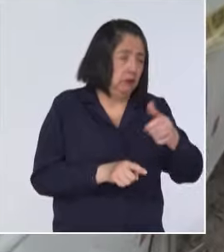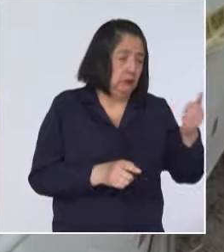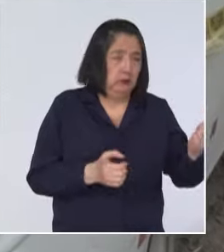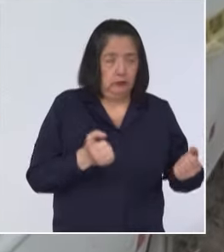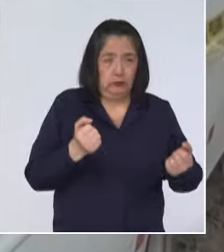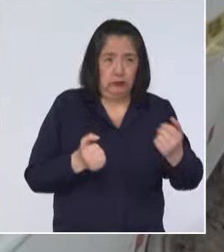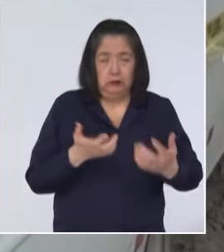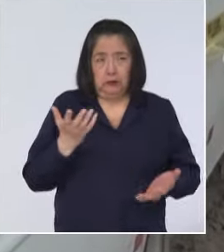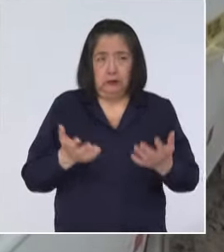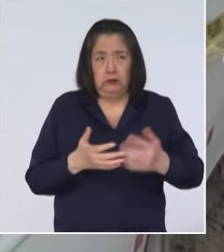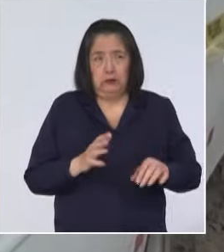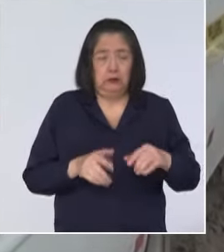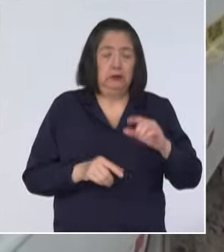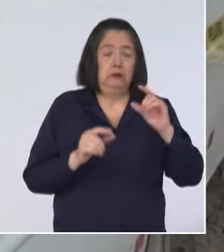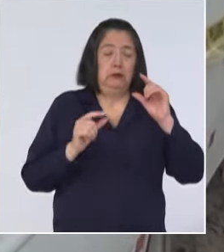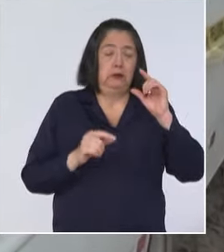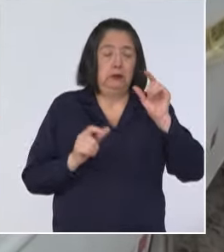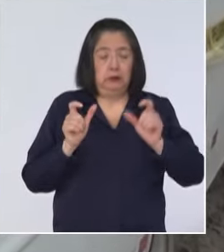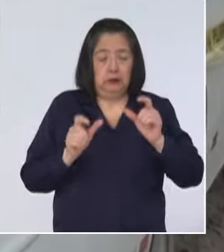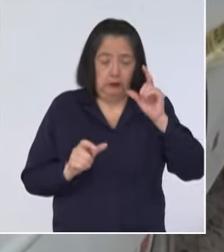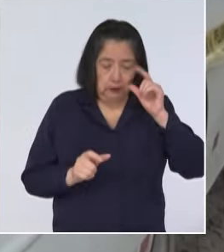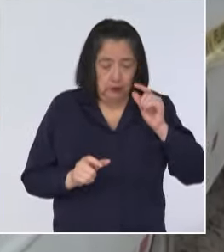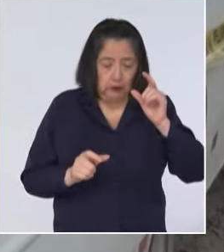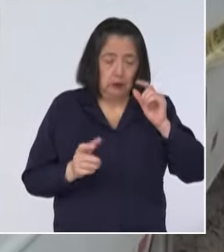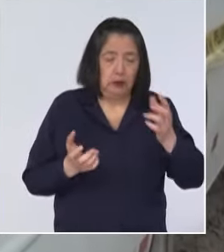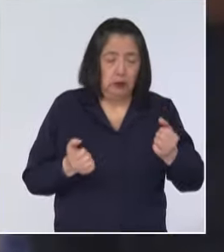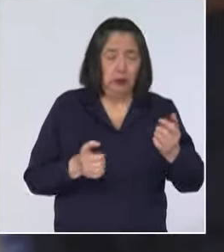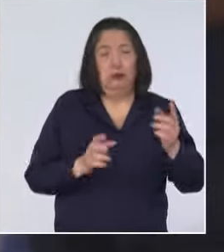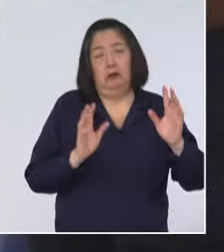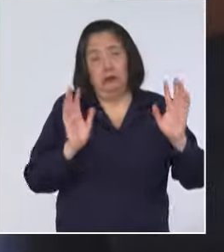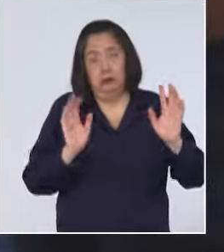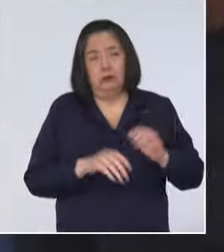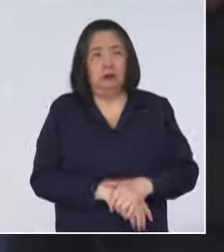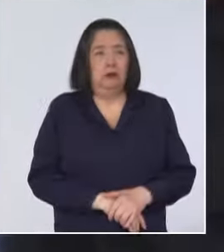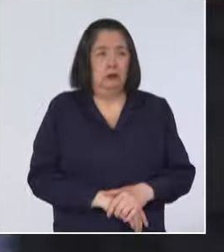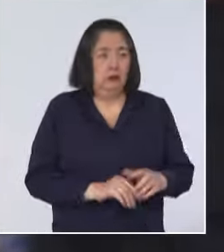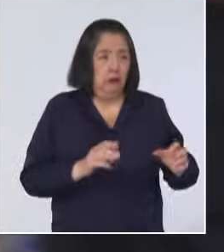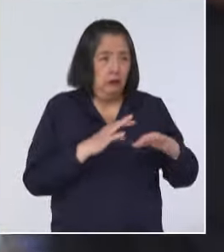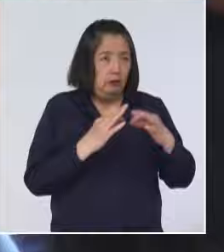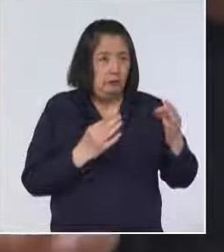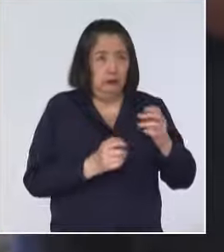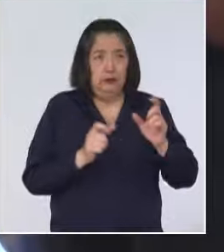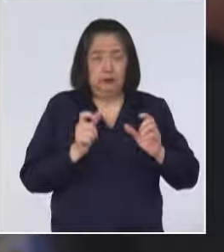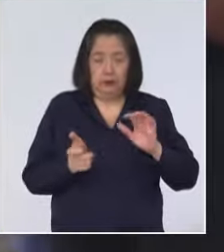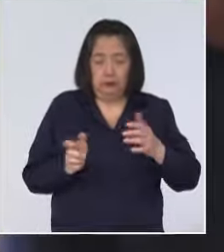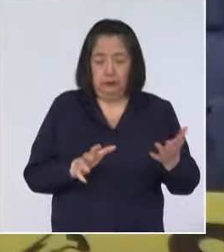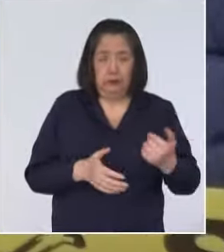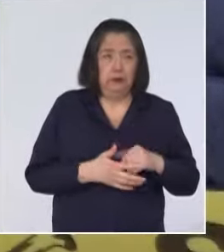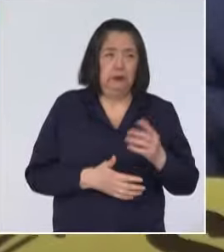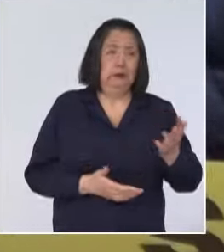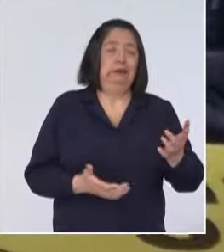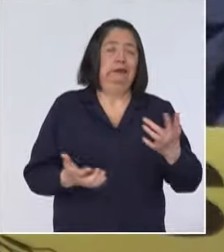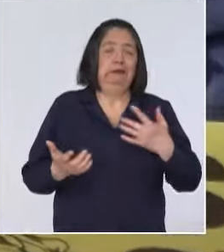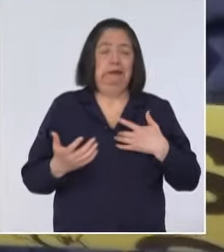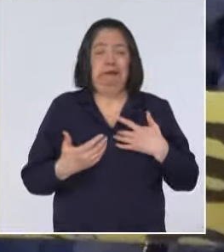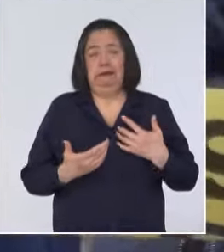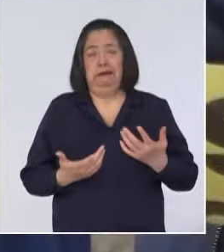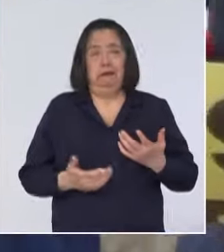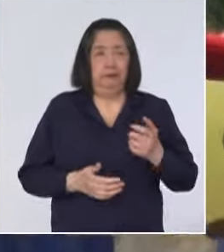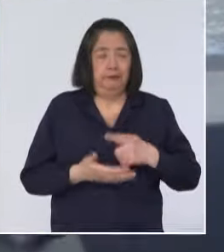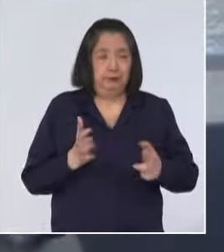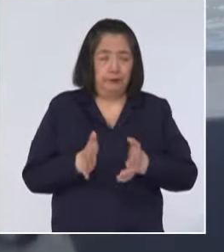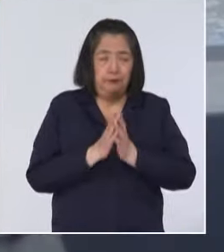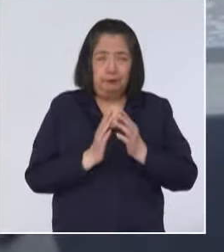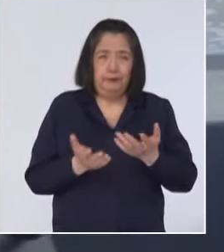vehículos que quizás pestañean o hay imprudencia, ¿no? Los familiares de las víctimas se mostraron desconcertados y